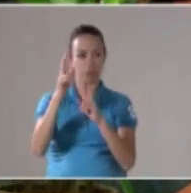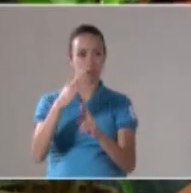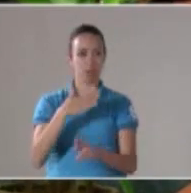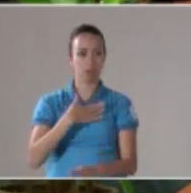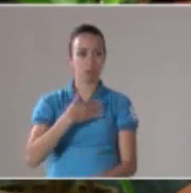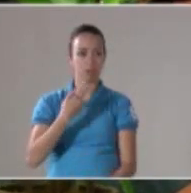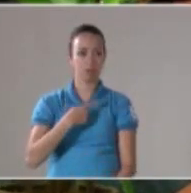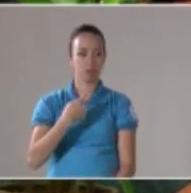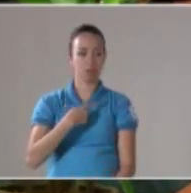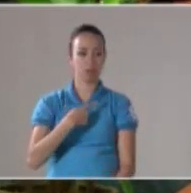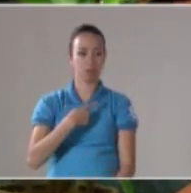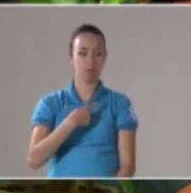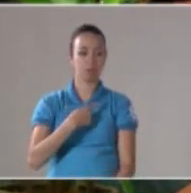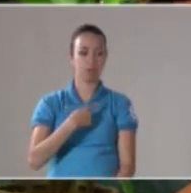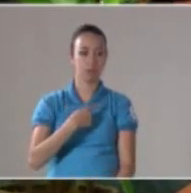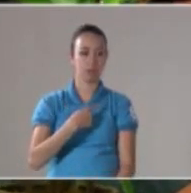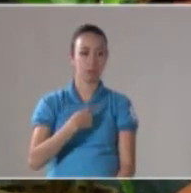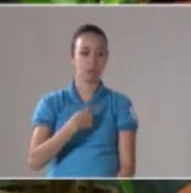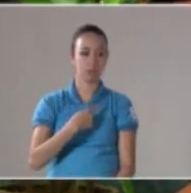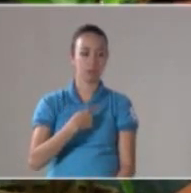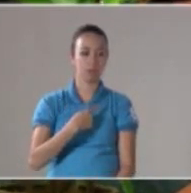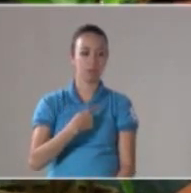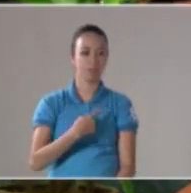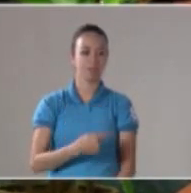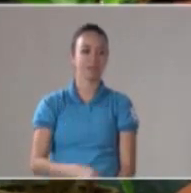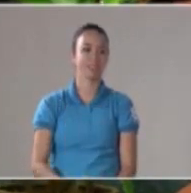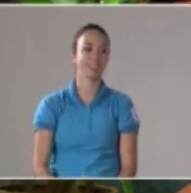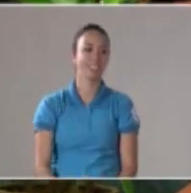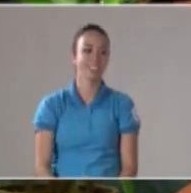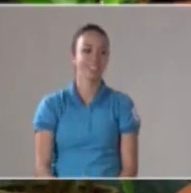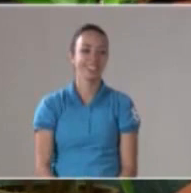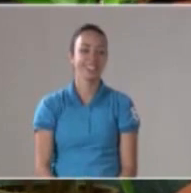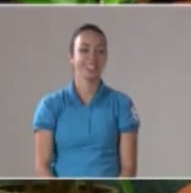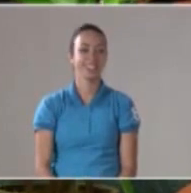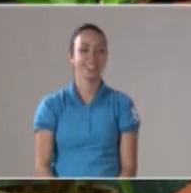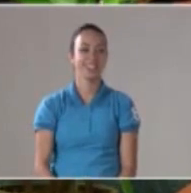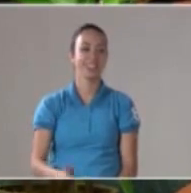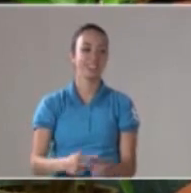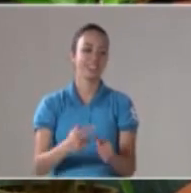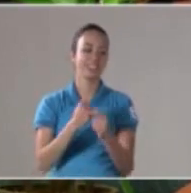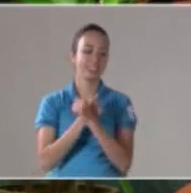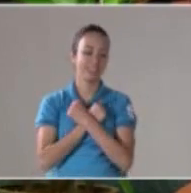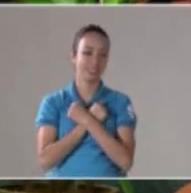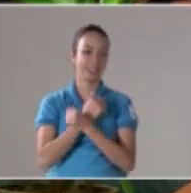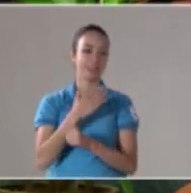dice por respeto a mí mismo, la Biblia en las Américas dice: por amor a mi nombre, ¿qué?